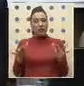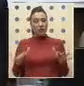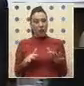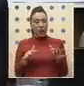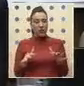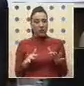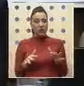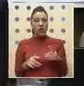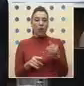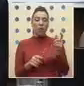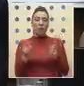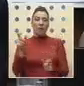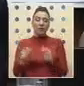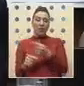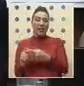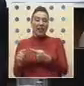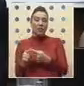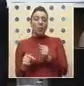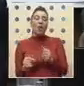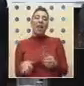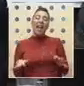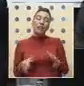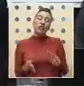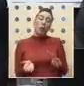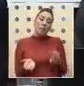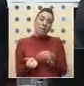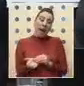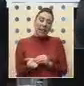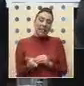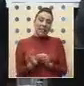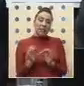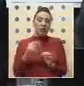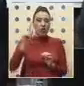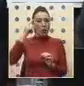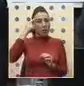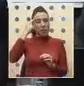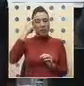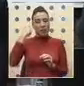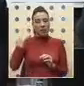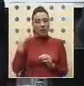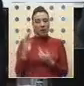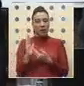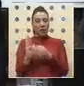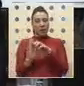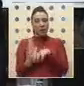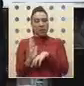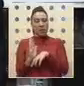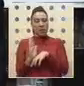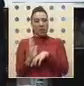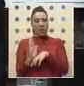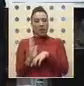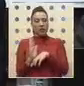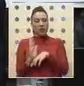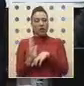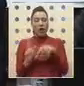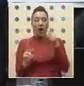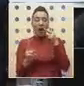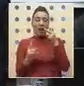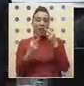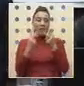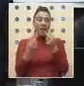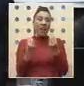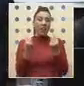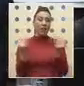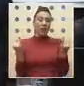de la clase media, de si se puede hacer algún esfuerzo adicional. No creemos que este proyecto esté atacando y abordando